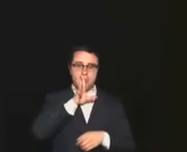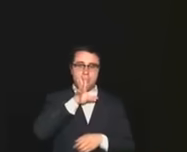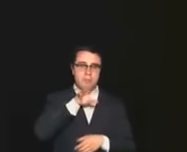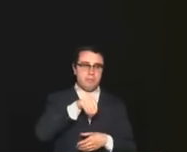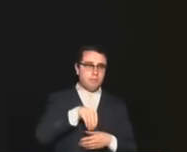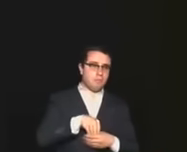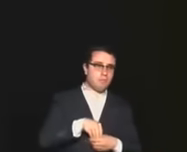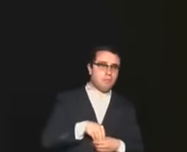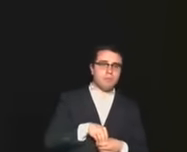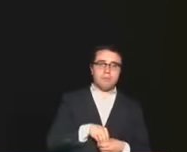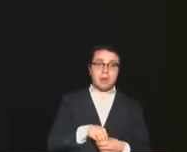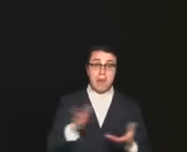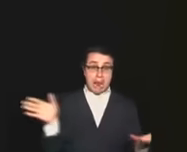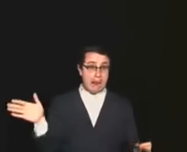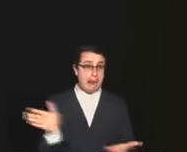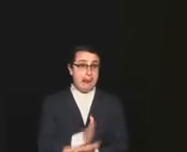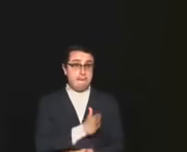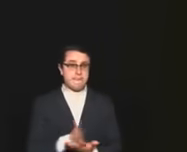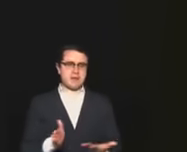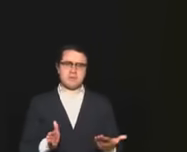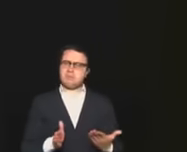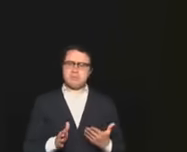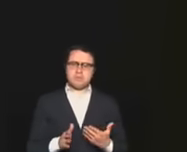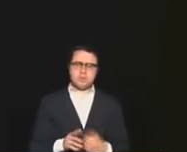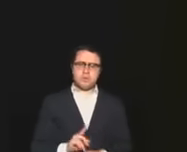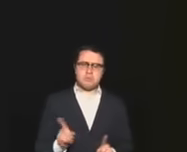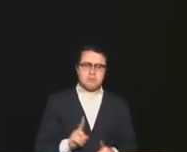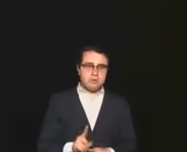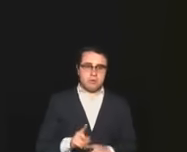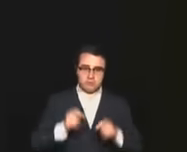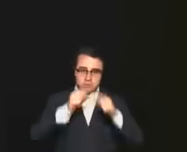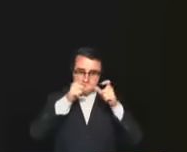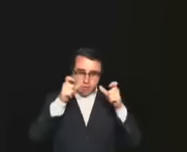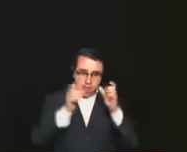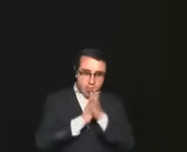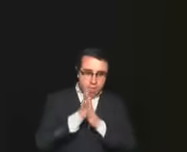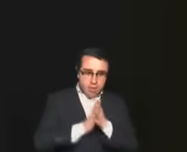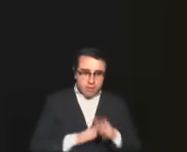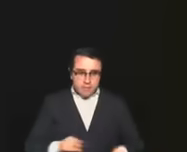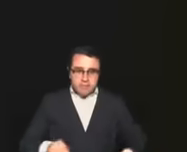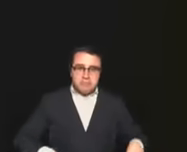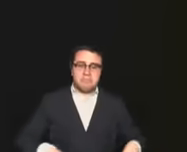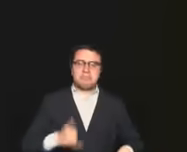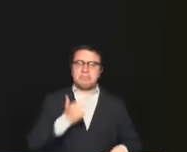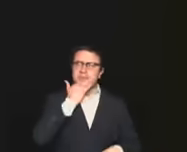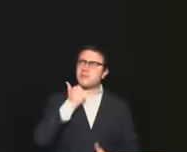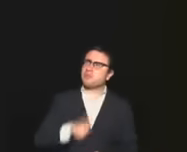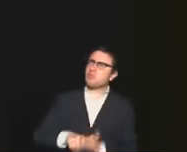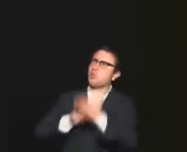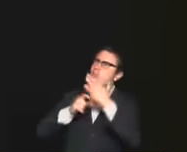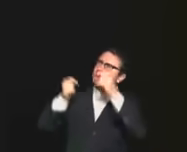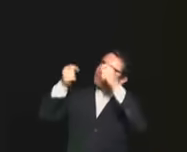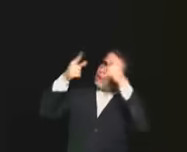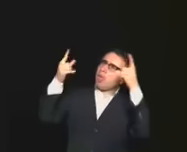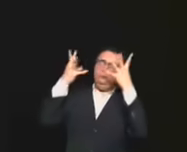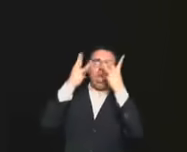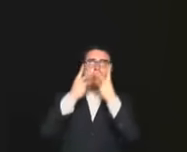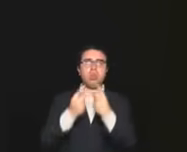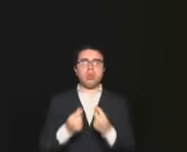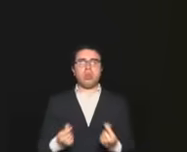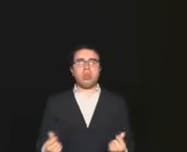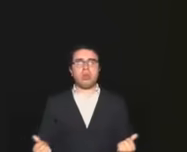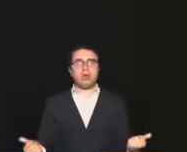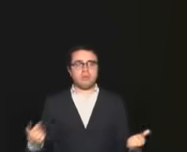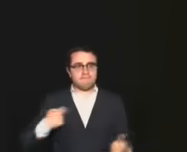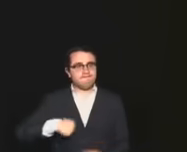no hay una separación tajante, lo que va mostrando es la disolución del Estado colombiano si no nos ponemos,